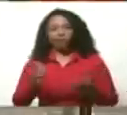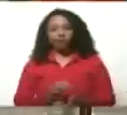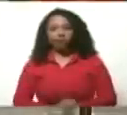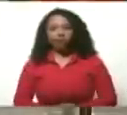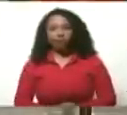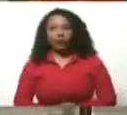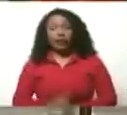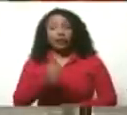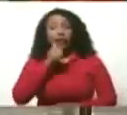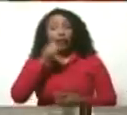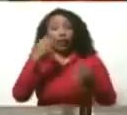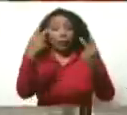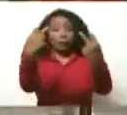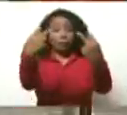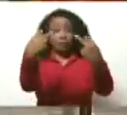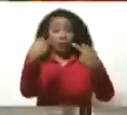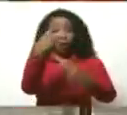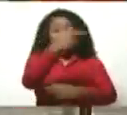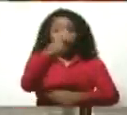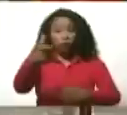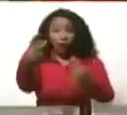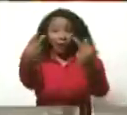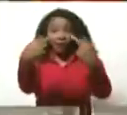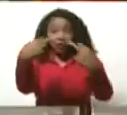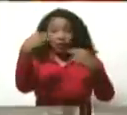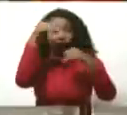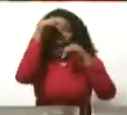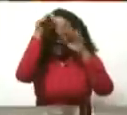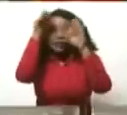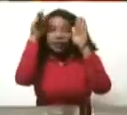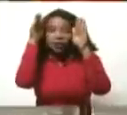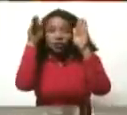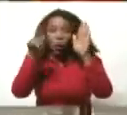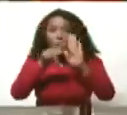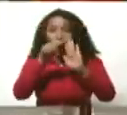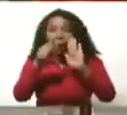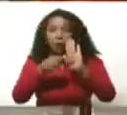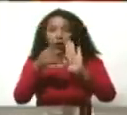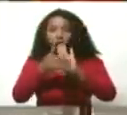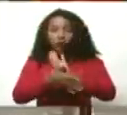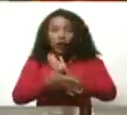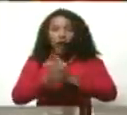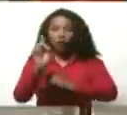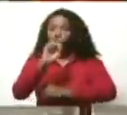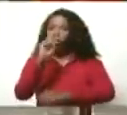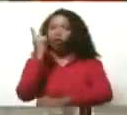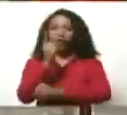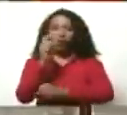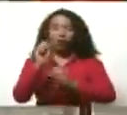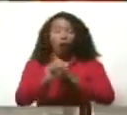quienes nos están viendo, quienes nos están escuchando, no debieran